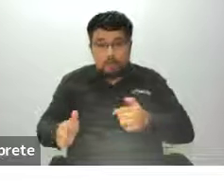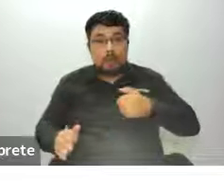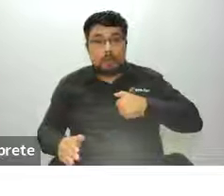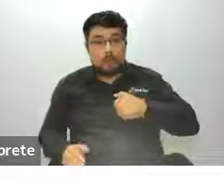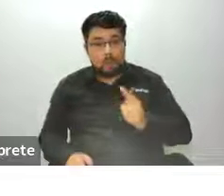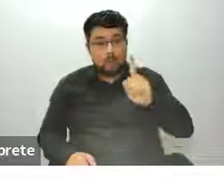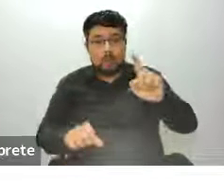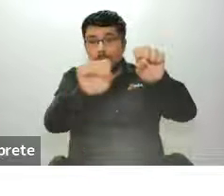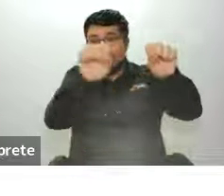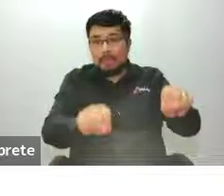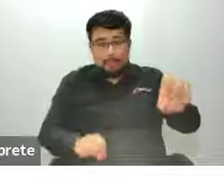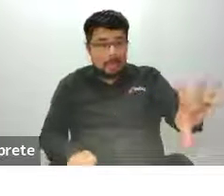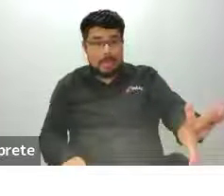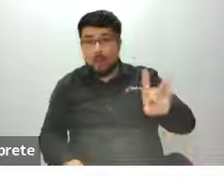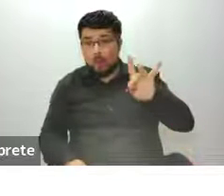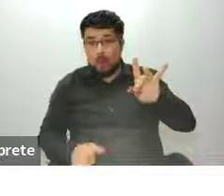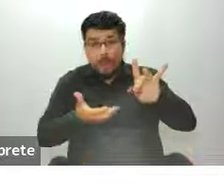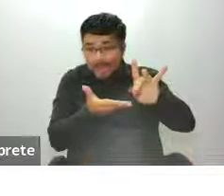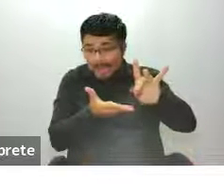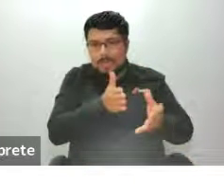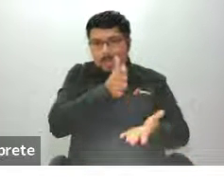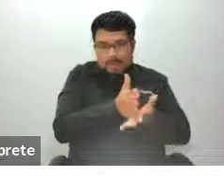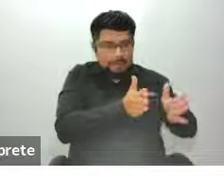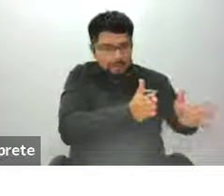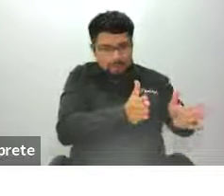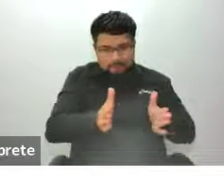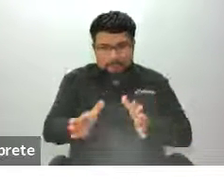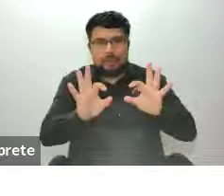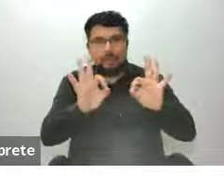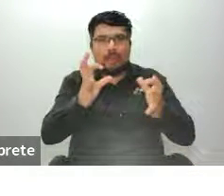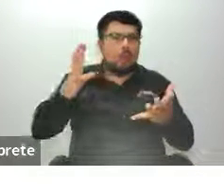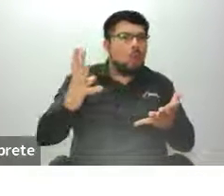sistema tiene que estar bien logrado, robustecido, ¿no?